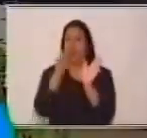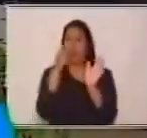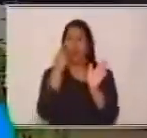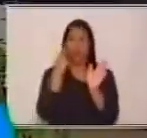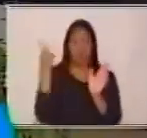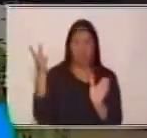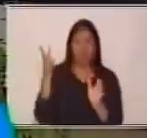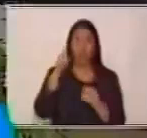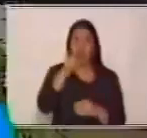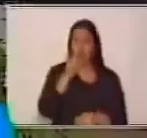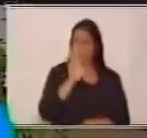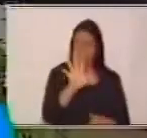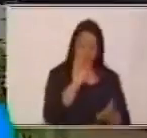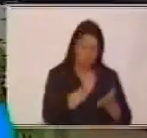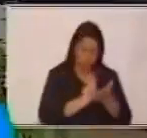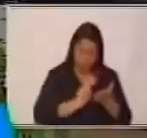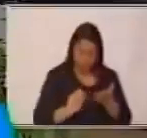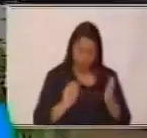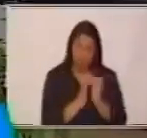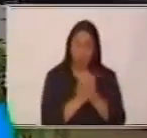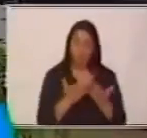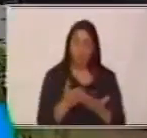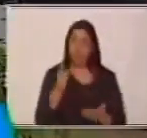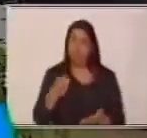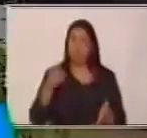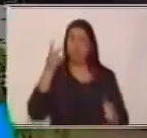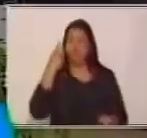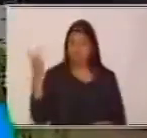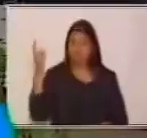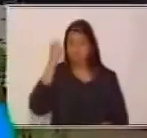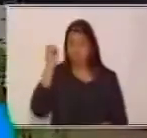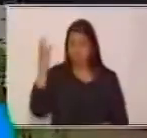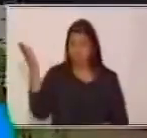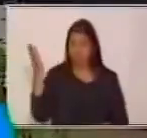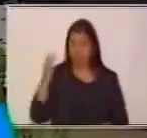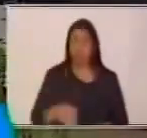tus propias metáforas, comparación o imagen.